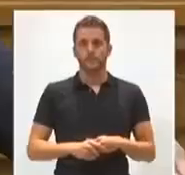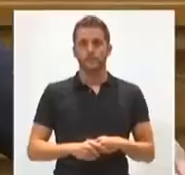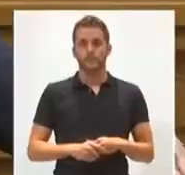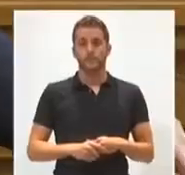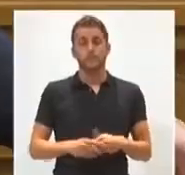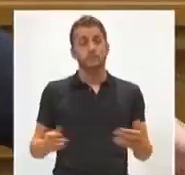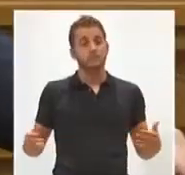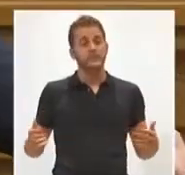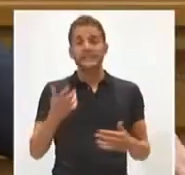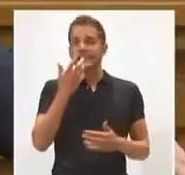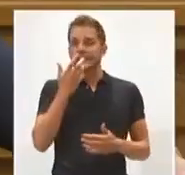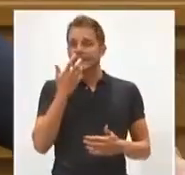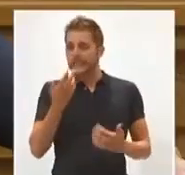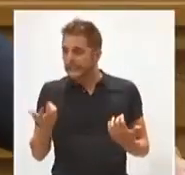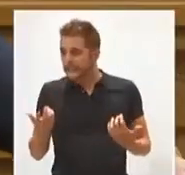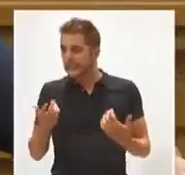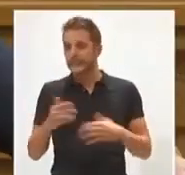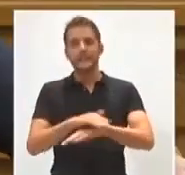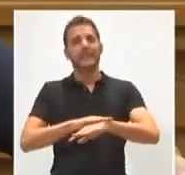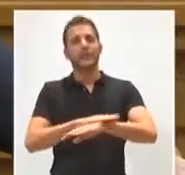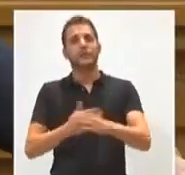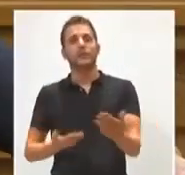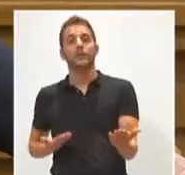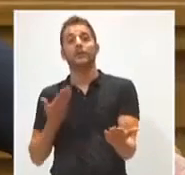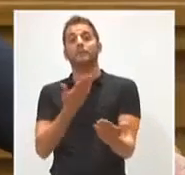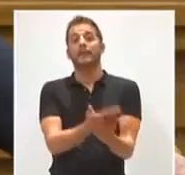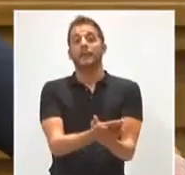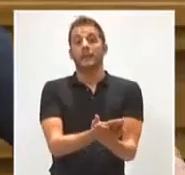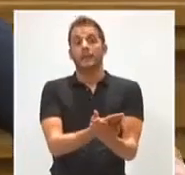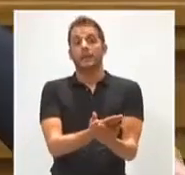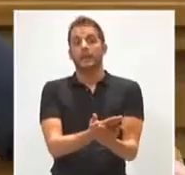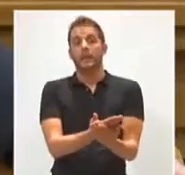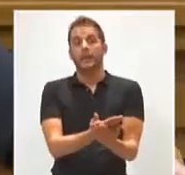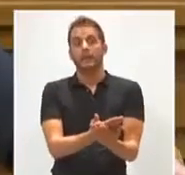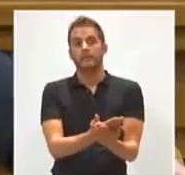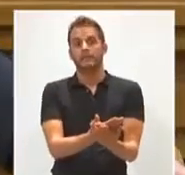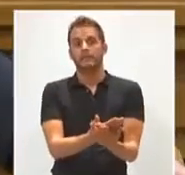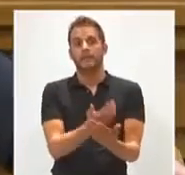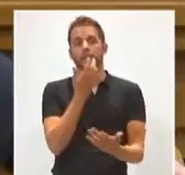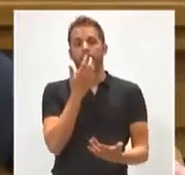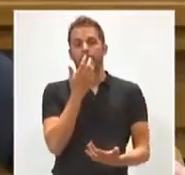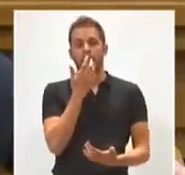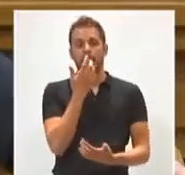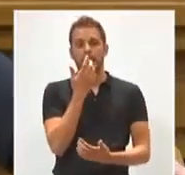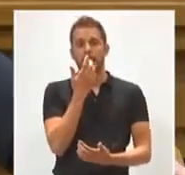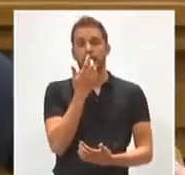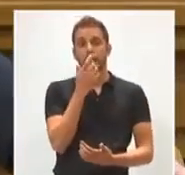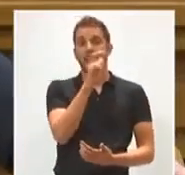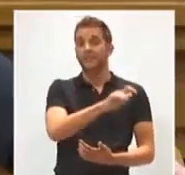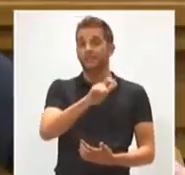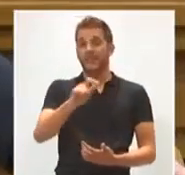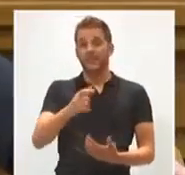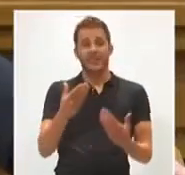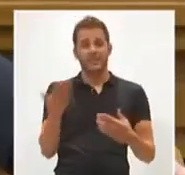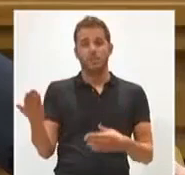si lo que se le pide es no dejarse llevar de la demagogia de aquellos que cuando se estaba falleciendo mucha